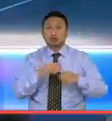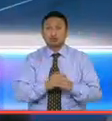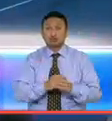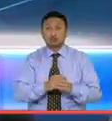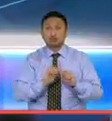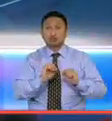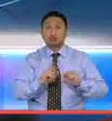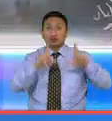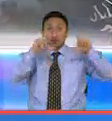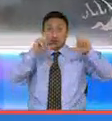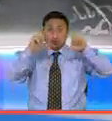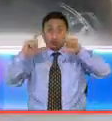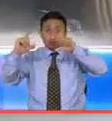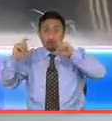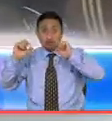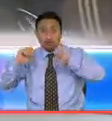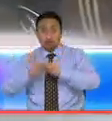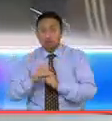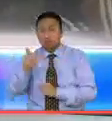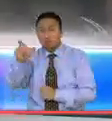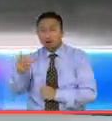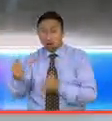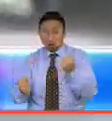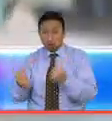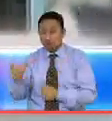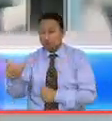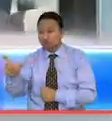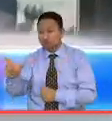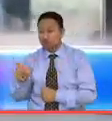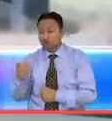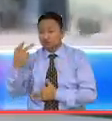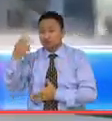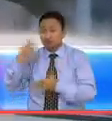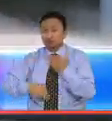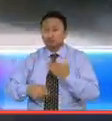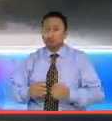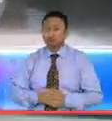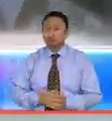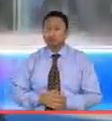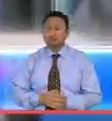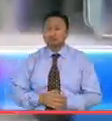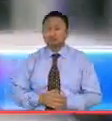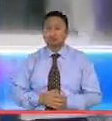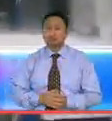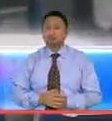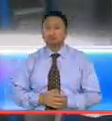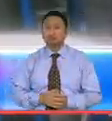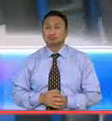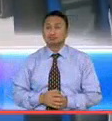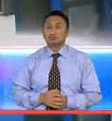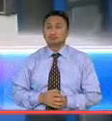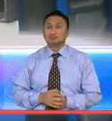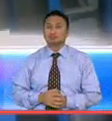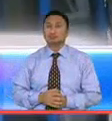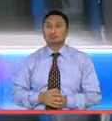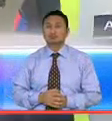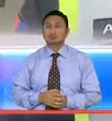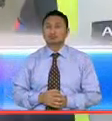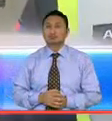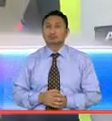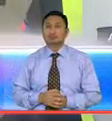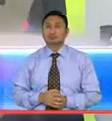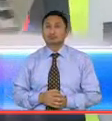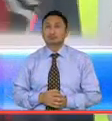registro fotográfico, solicitan los documentos al conductor y levantan un informe que se envía a la Secretaría de Movilidad del municipio.